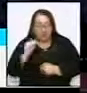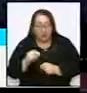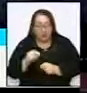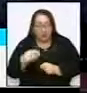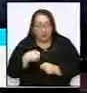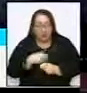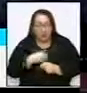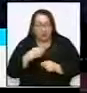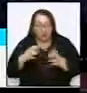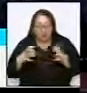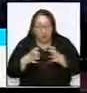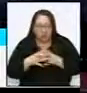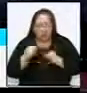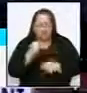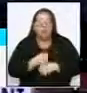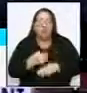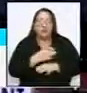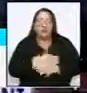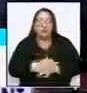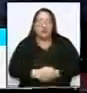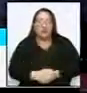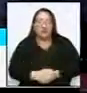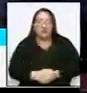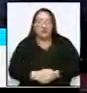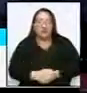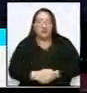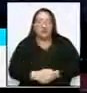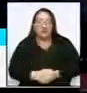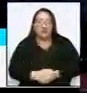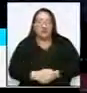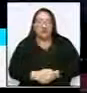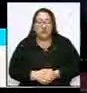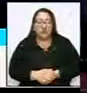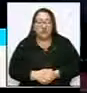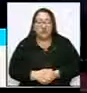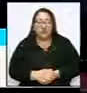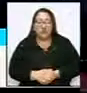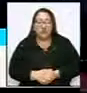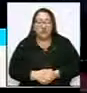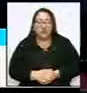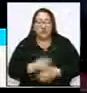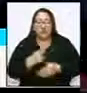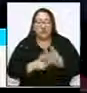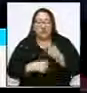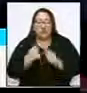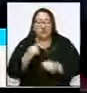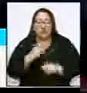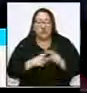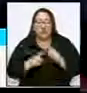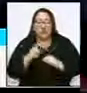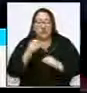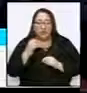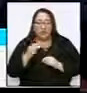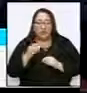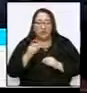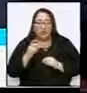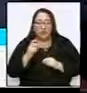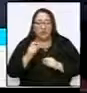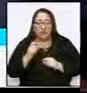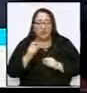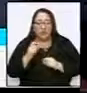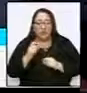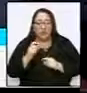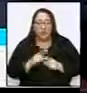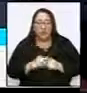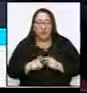para concretar o hacer aterrizar ese planteamiento, que es algo en lo que creo que no existe un peruano